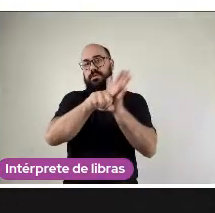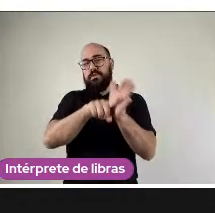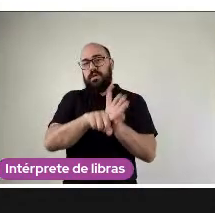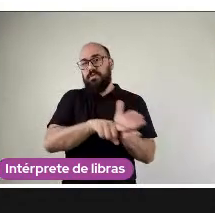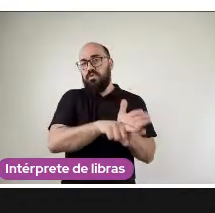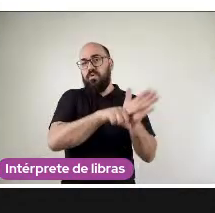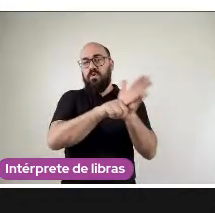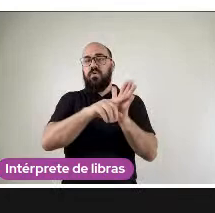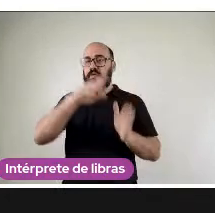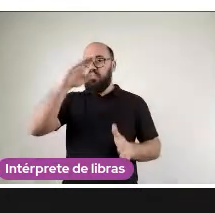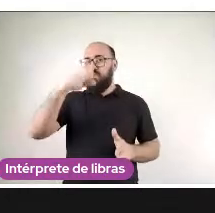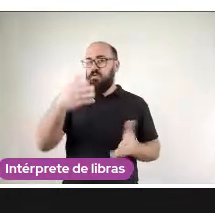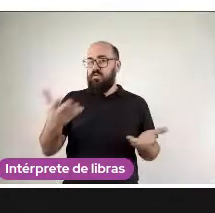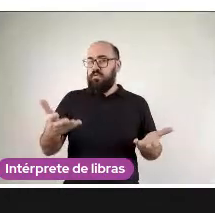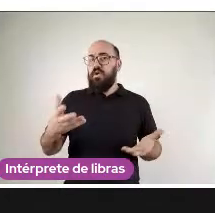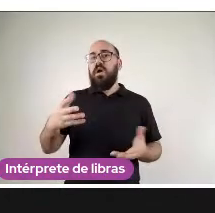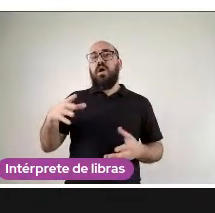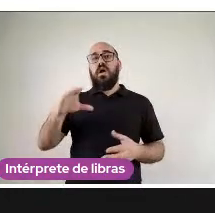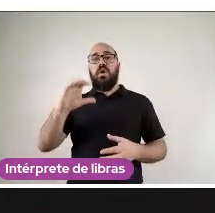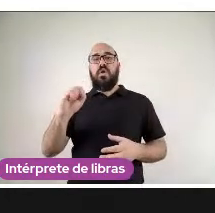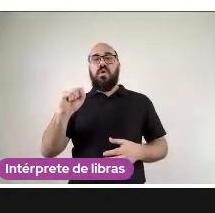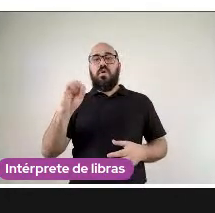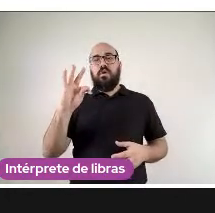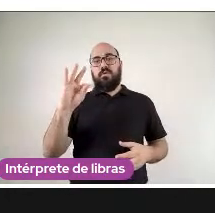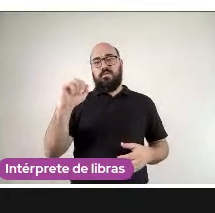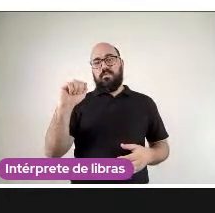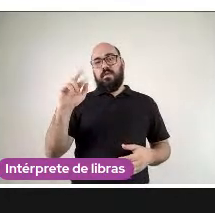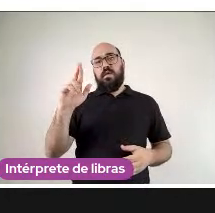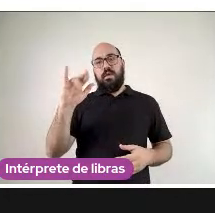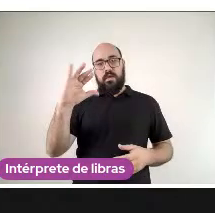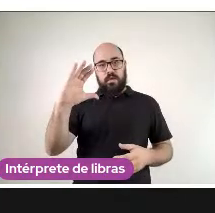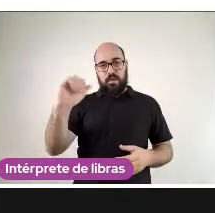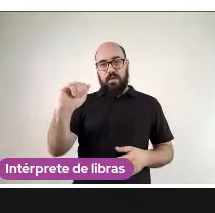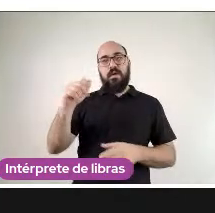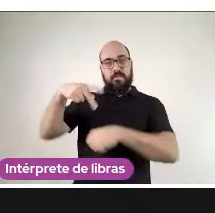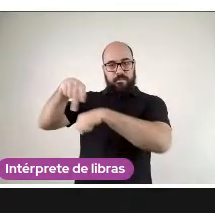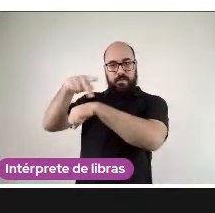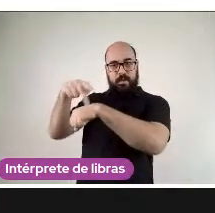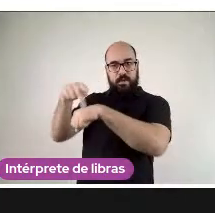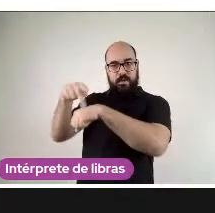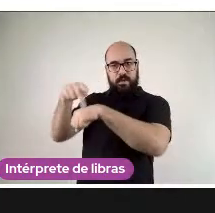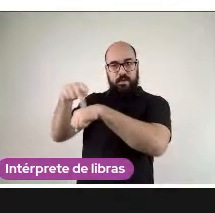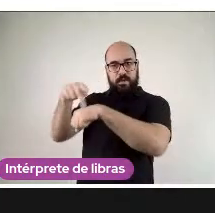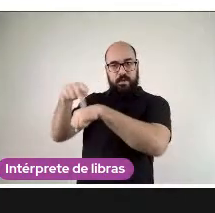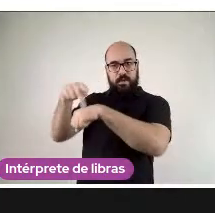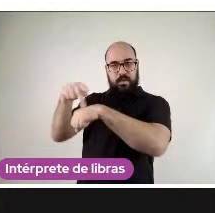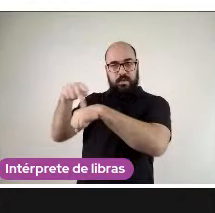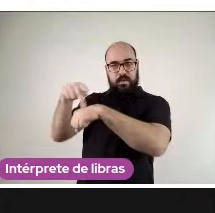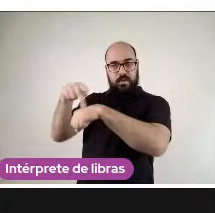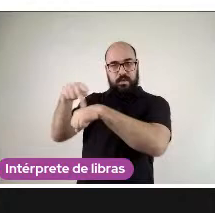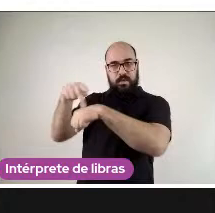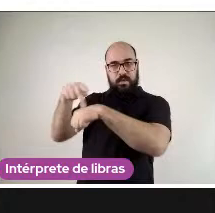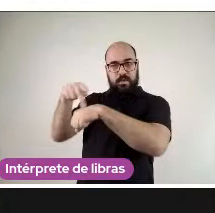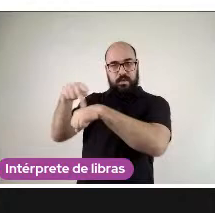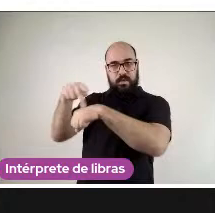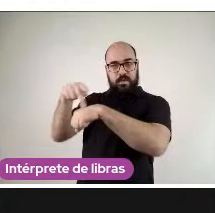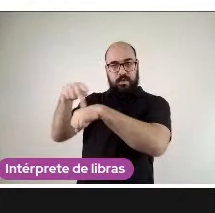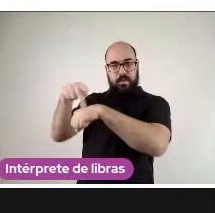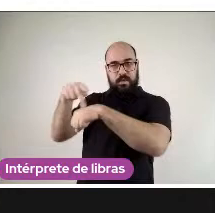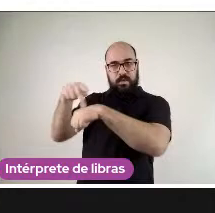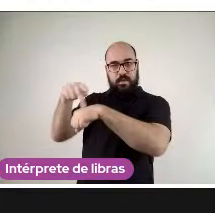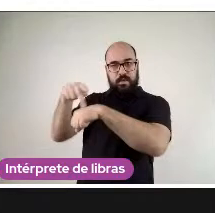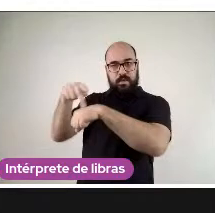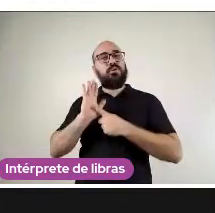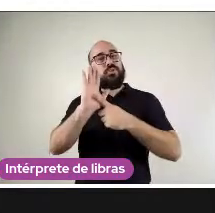importancia ecológica de la zona. Mucho del trabajo que yo también realizaba, además de apoyar la parte